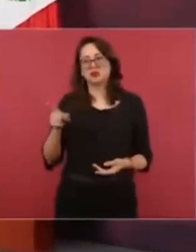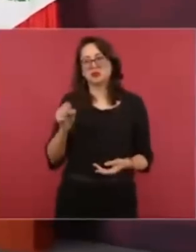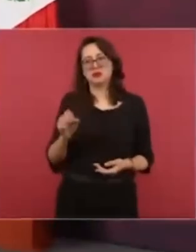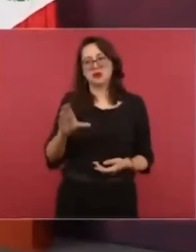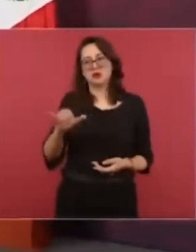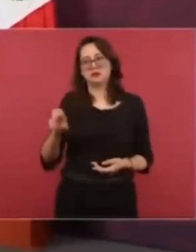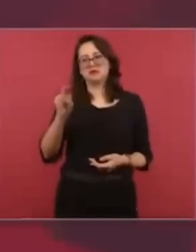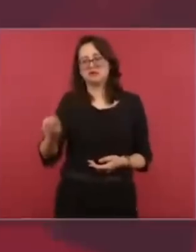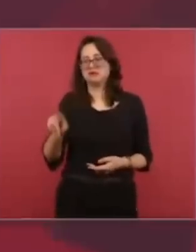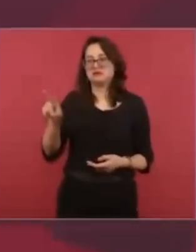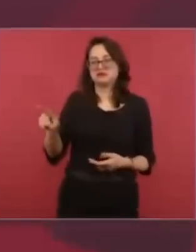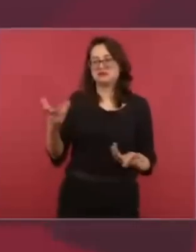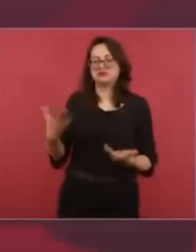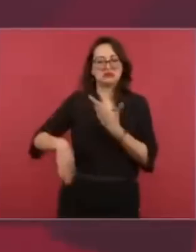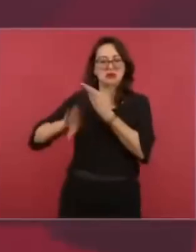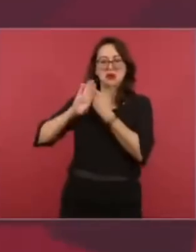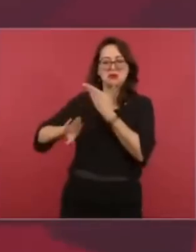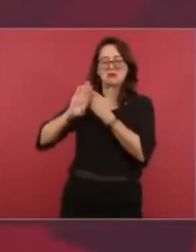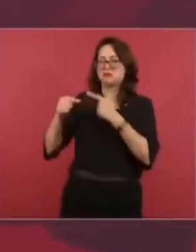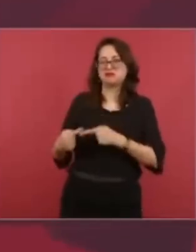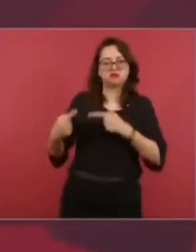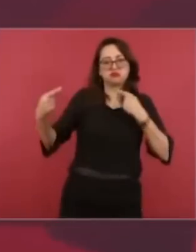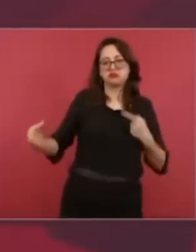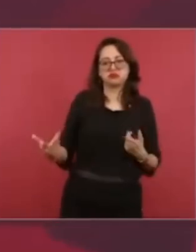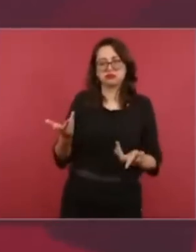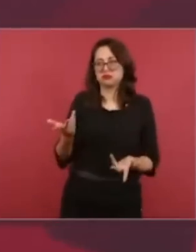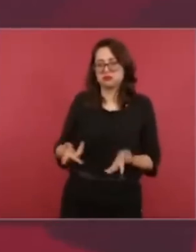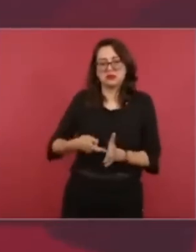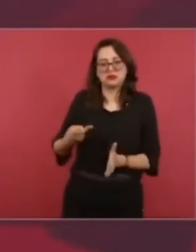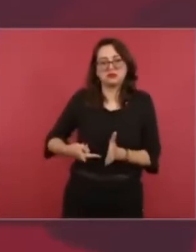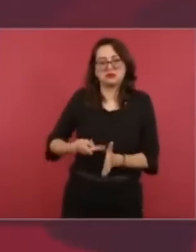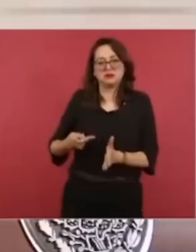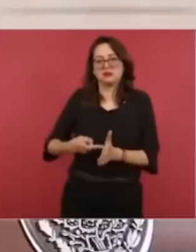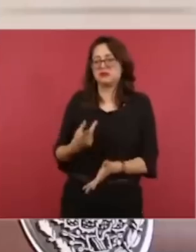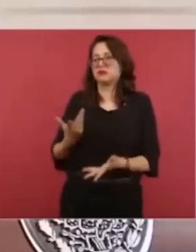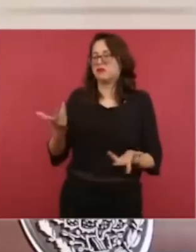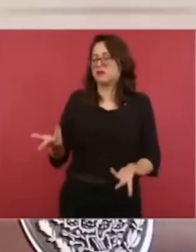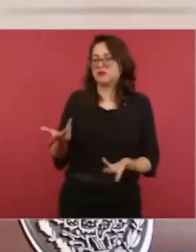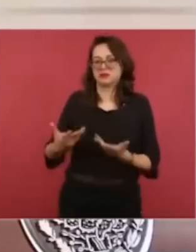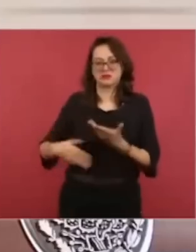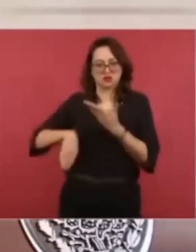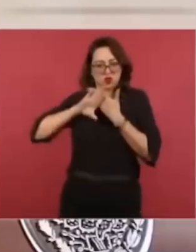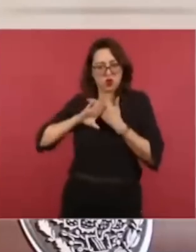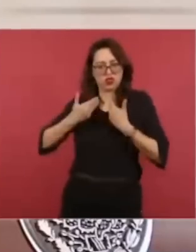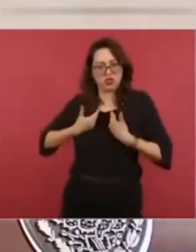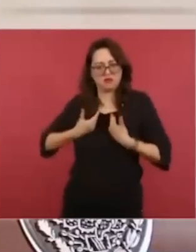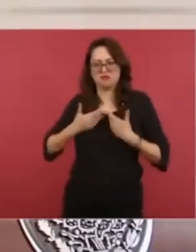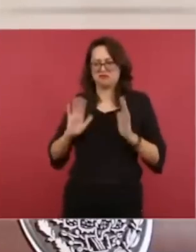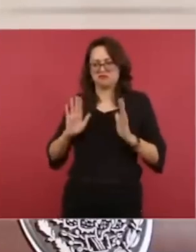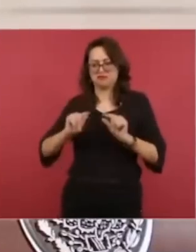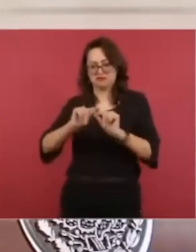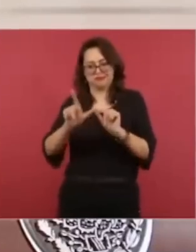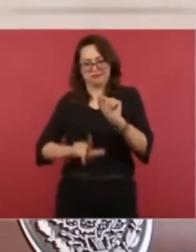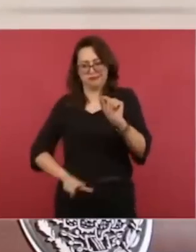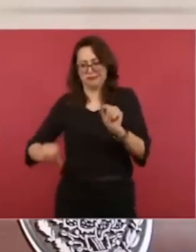O sea Este Porque se han dedicado Eh Actuar en contra De la transformación